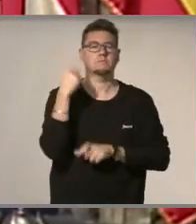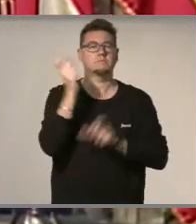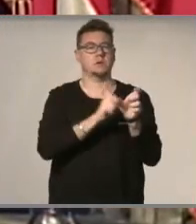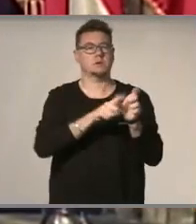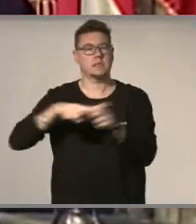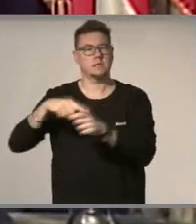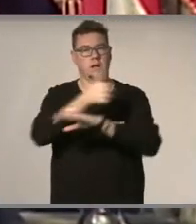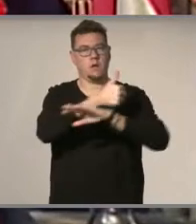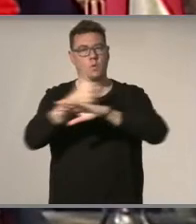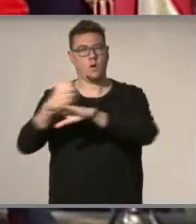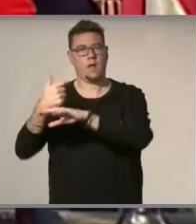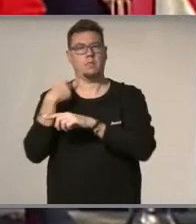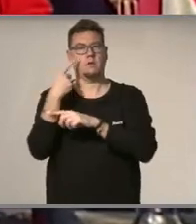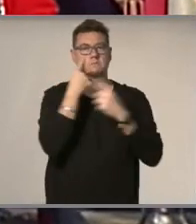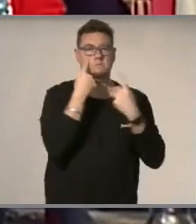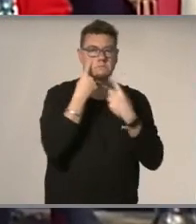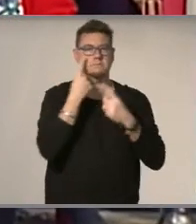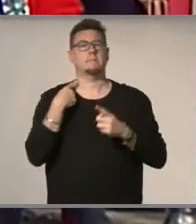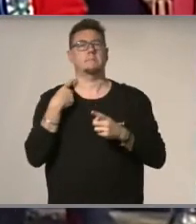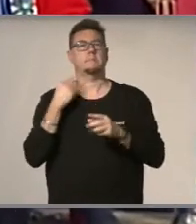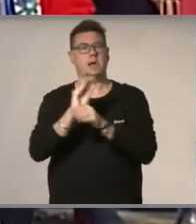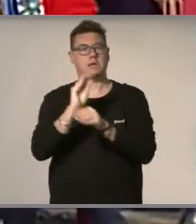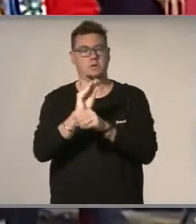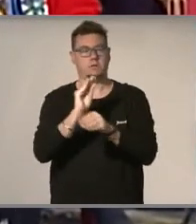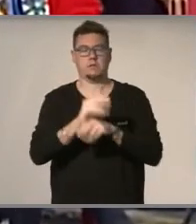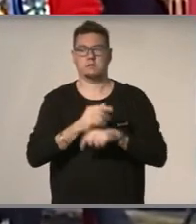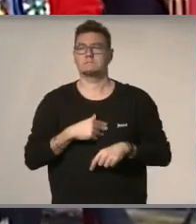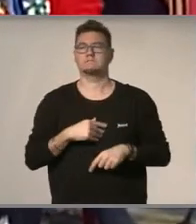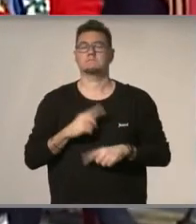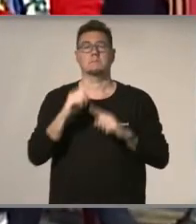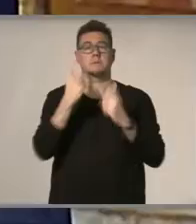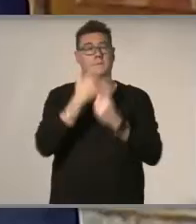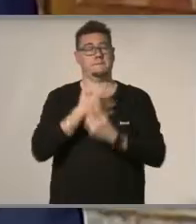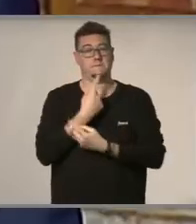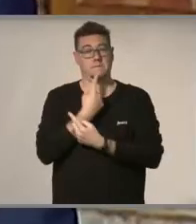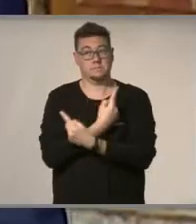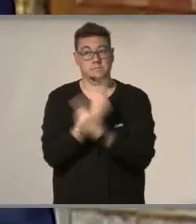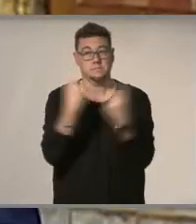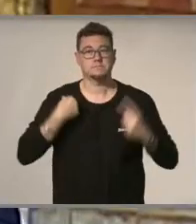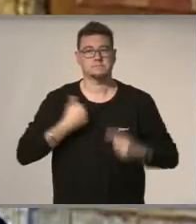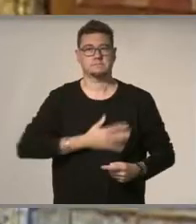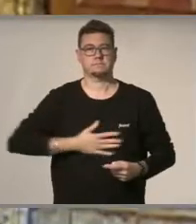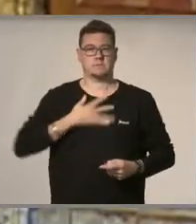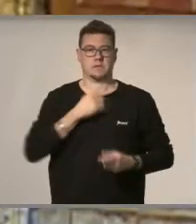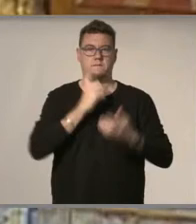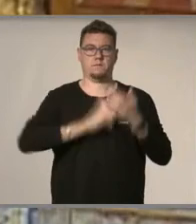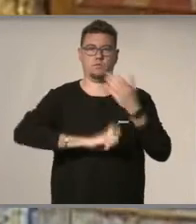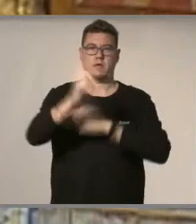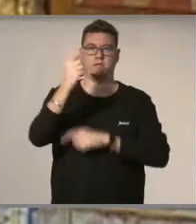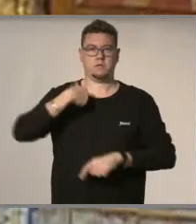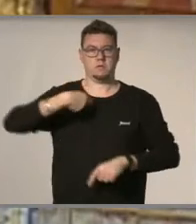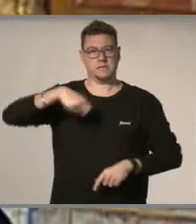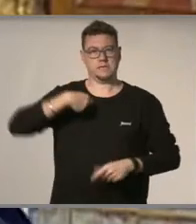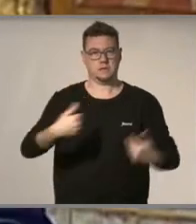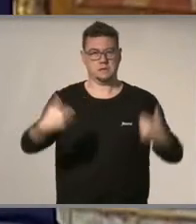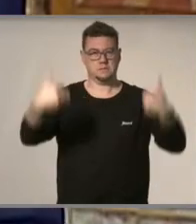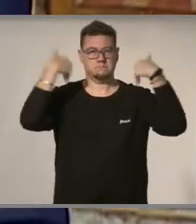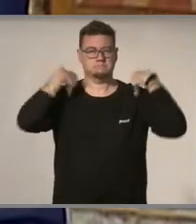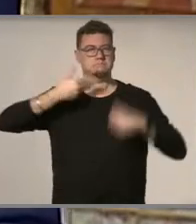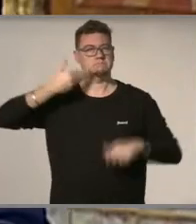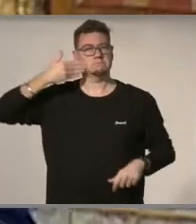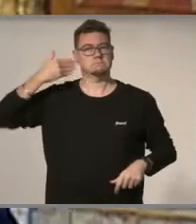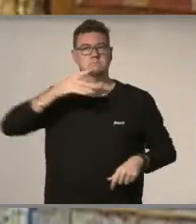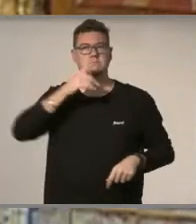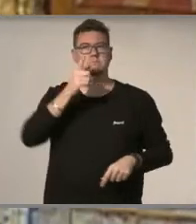jurado, patrocinador, quiero en primer lugar expresar la satisfacción de la Fundación que tengo el honor de presidir por